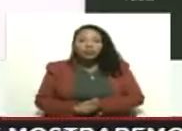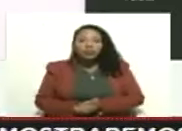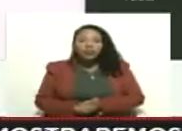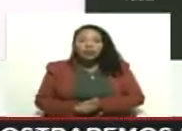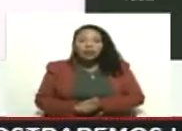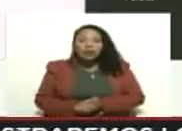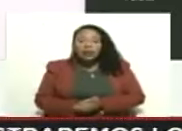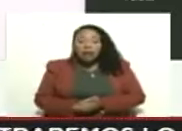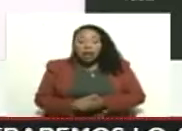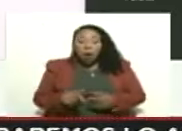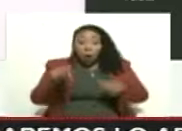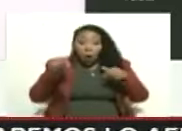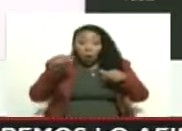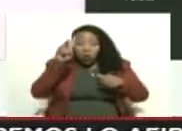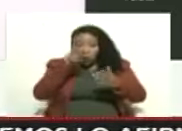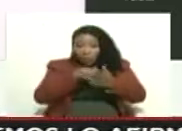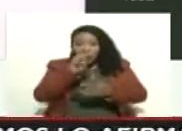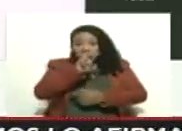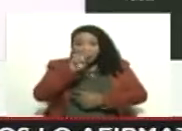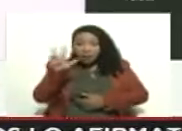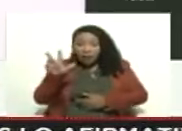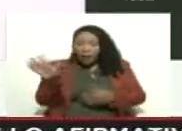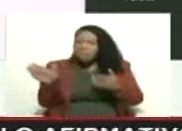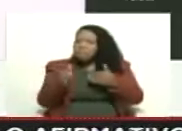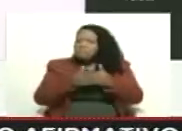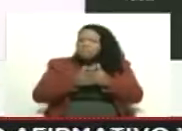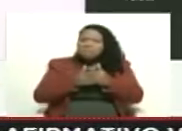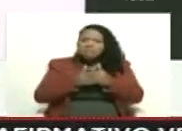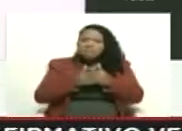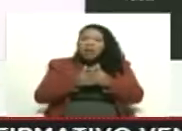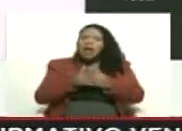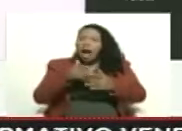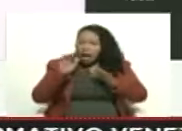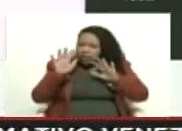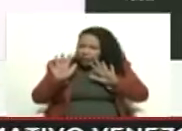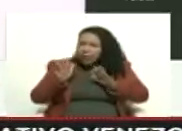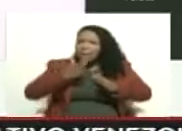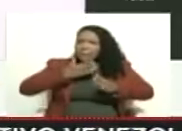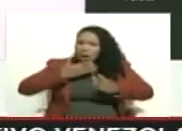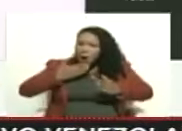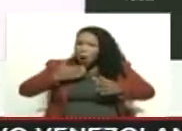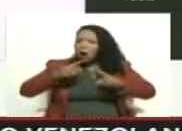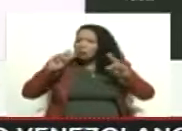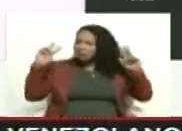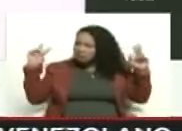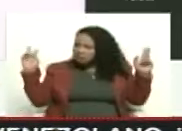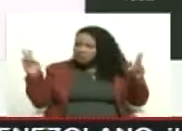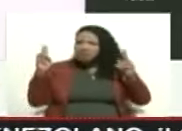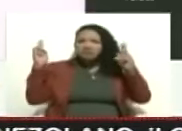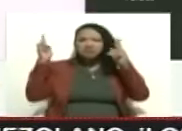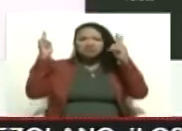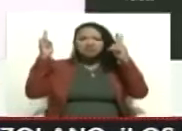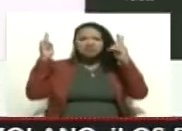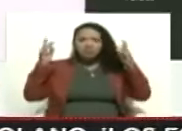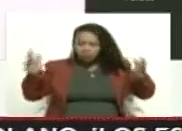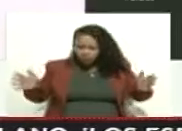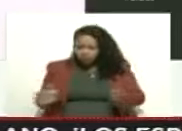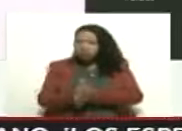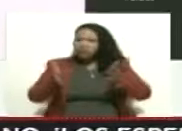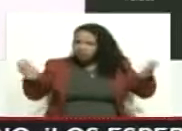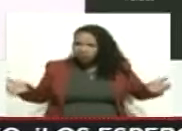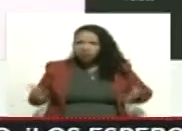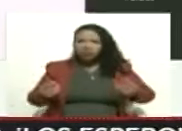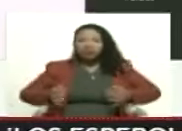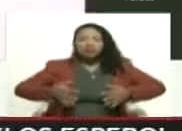2023 a 100 Victoria con mucho entusiasmo el 2024 es un año de